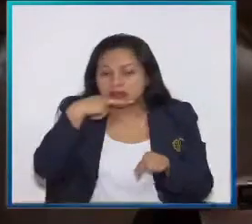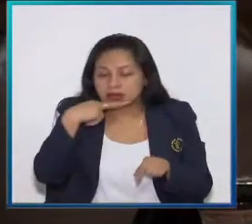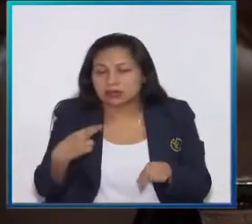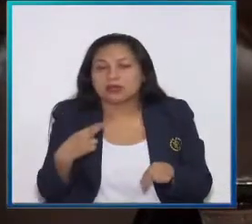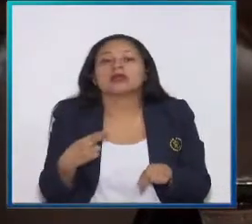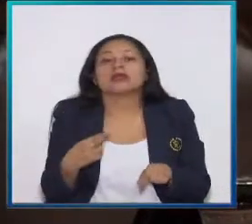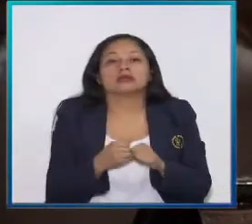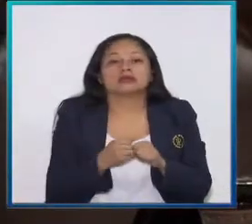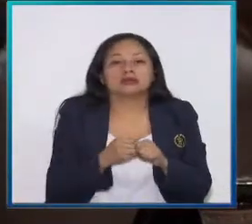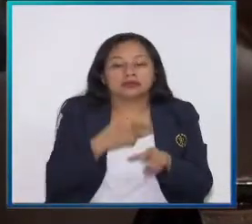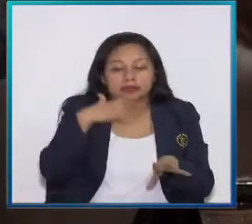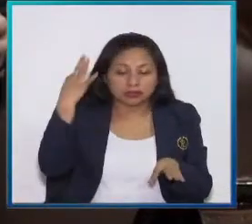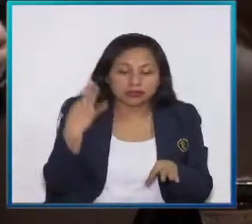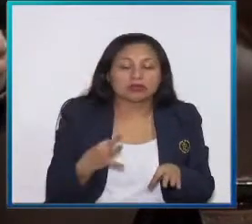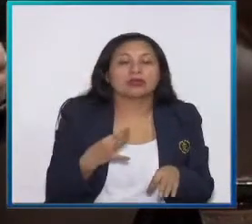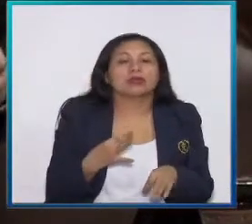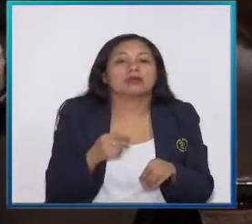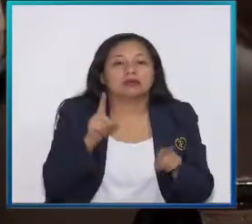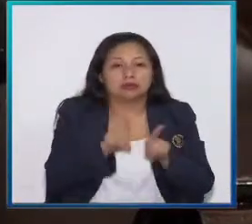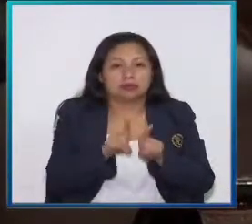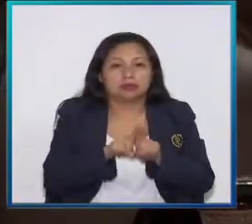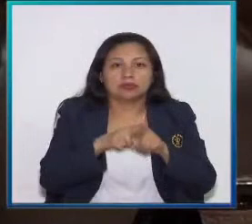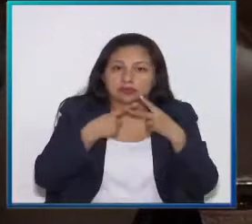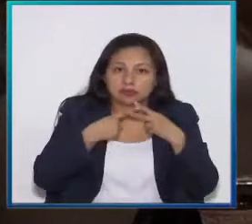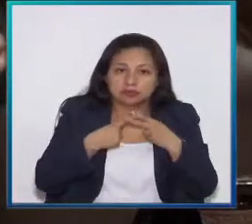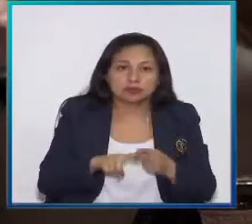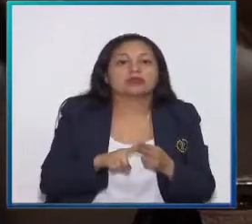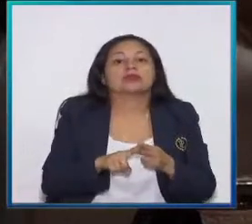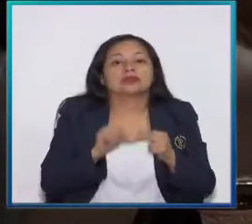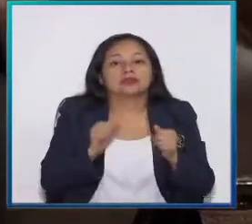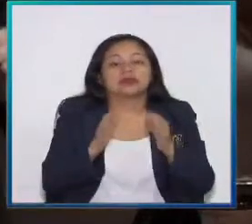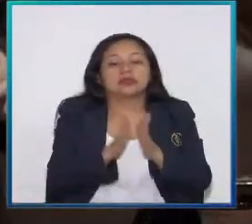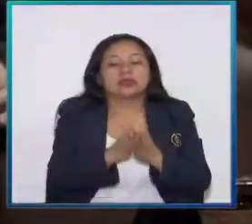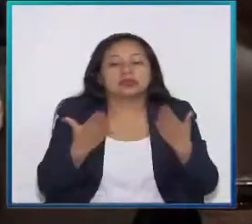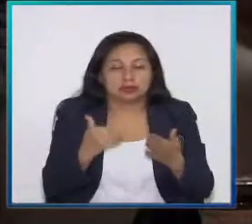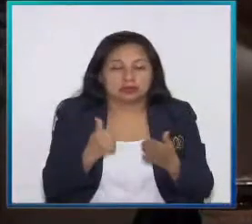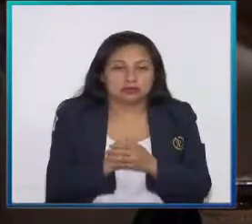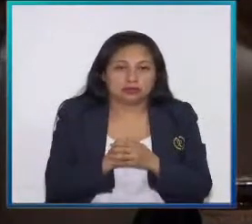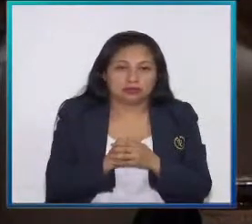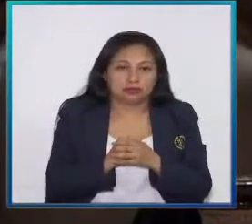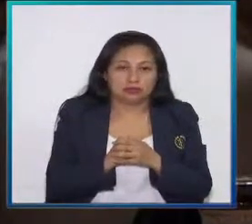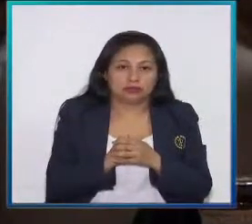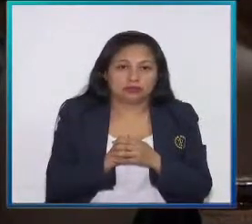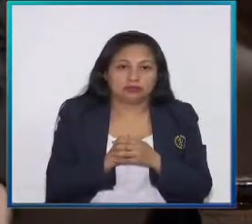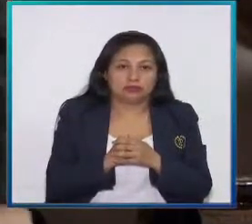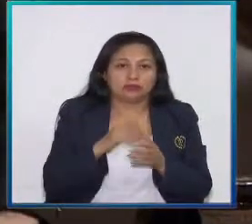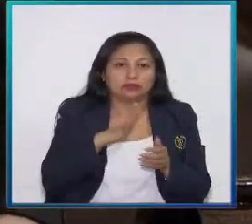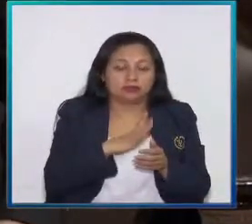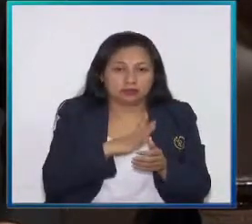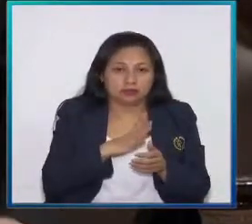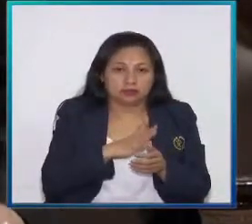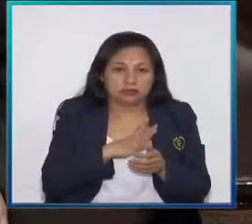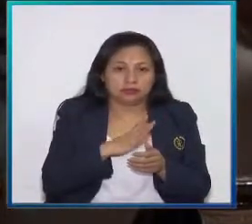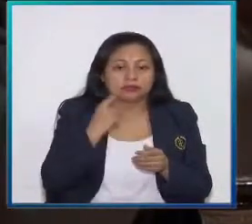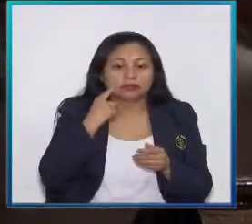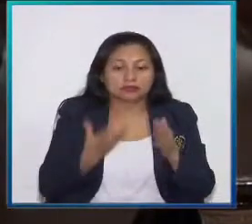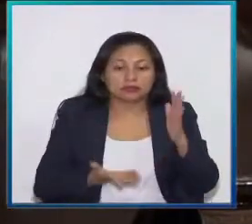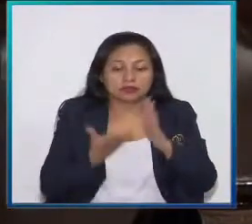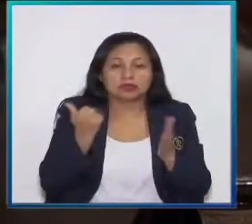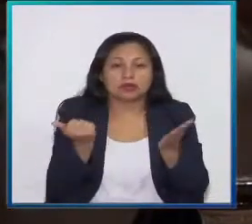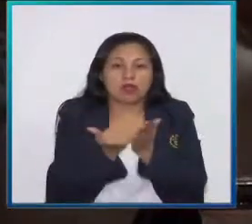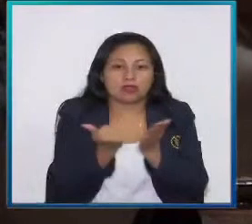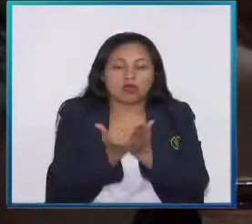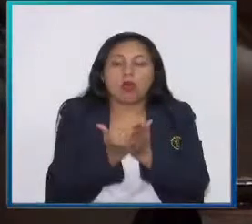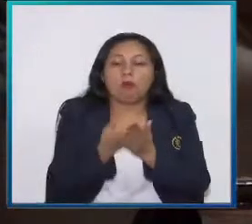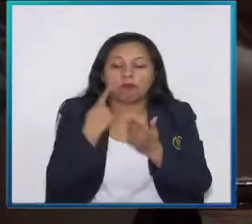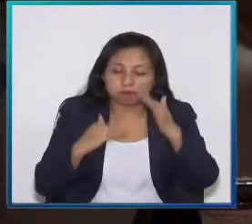responder realmente a los principios constitucionales, que tengan un perfil